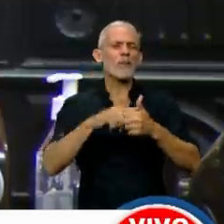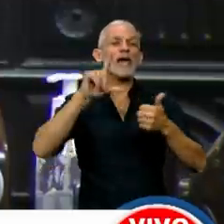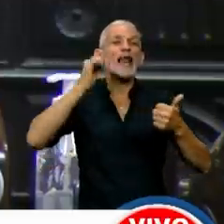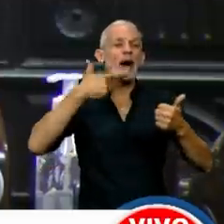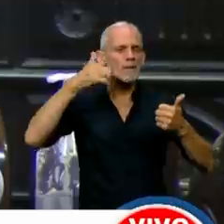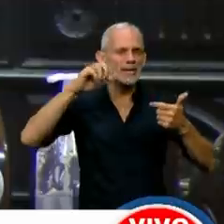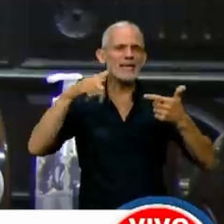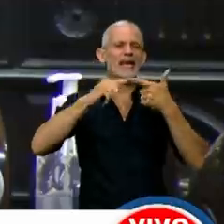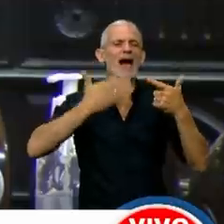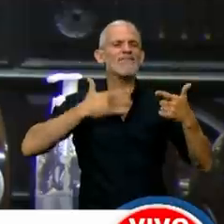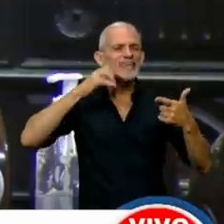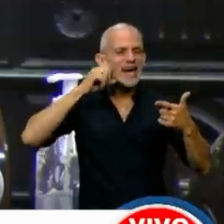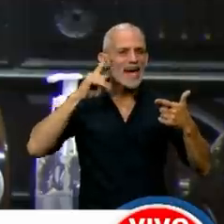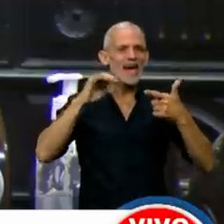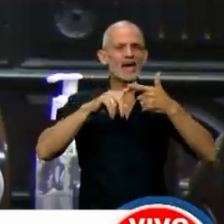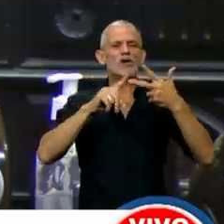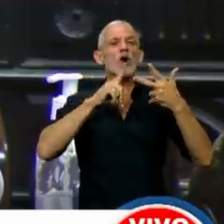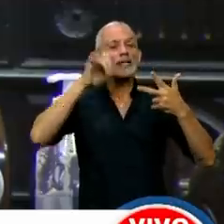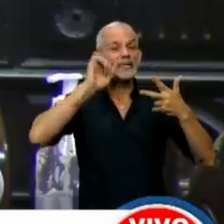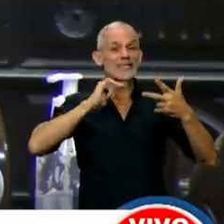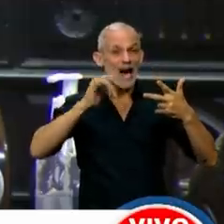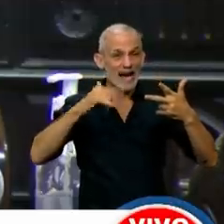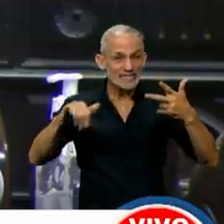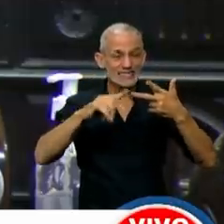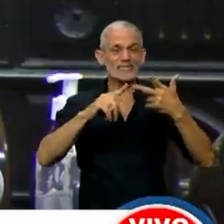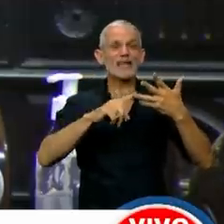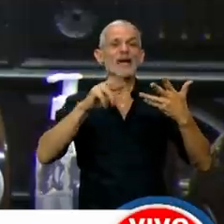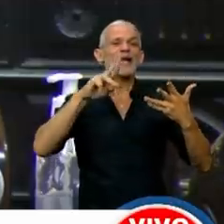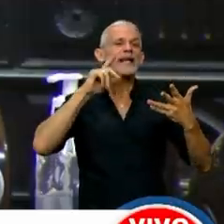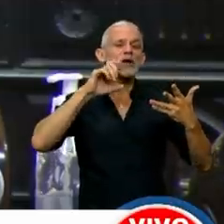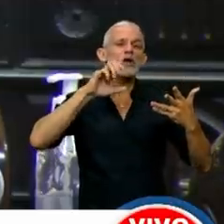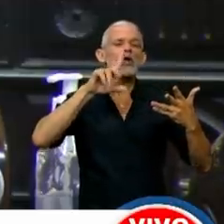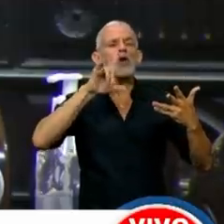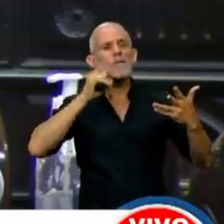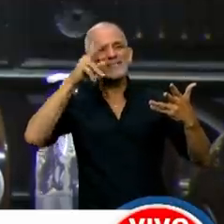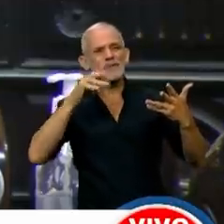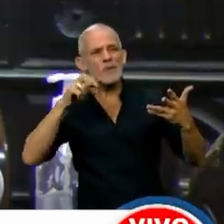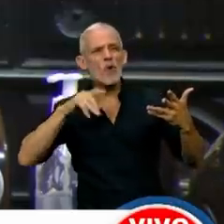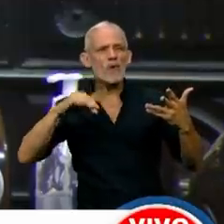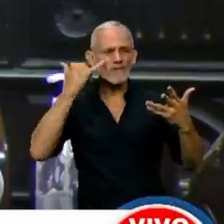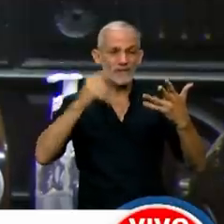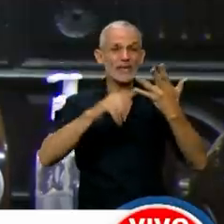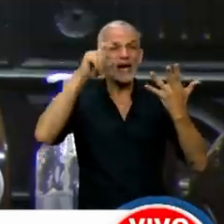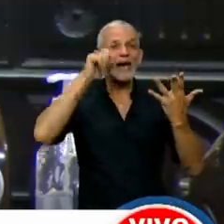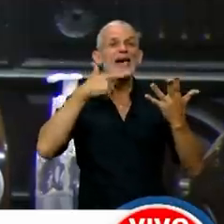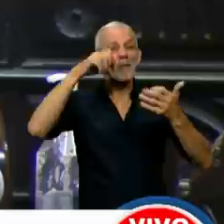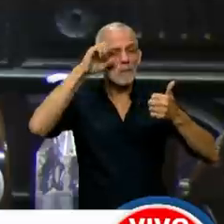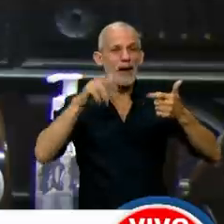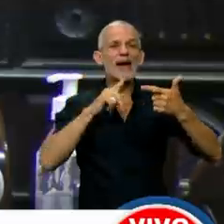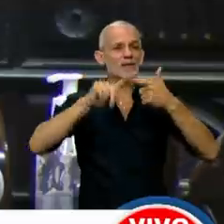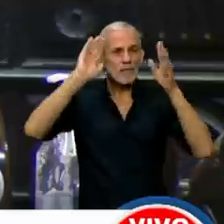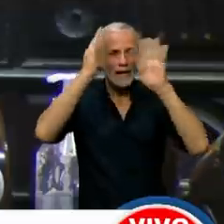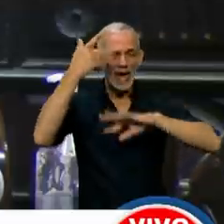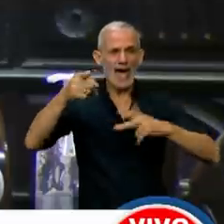rogelio frigerio martín tetas ricardo lópez murphy josé luis espert javier